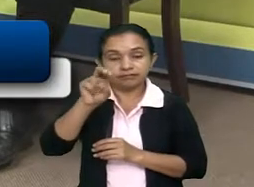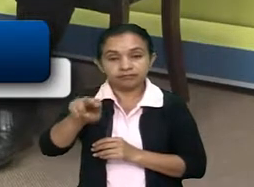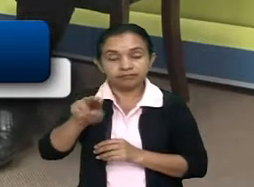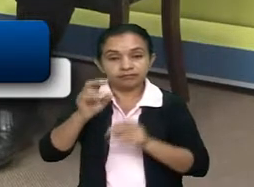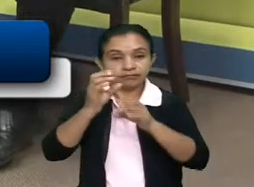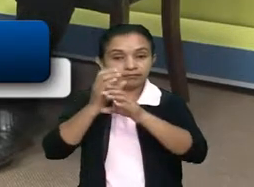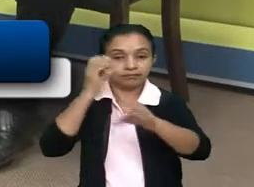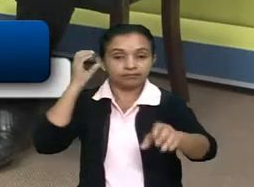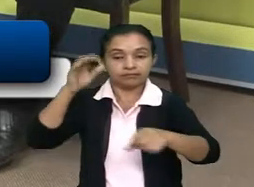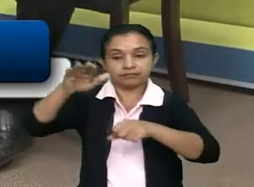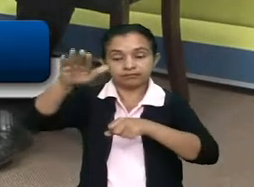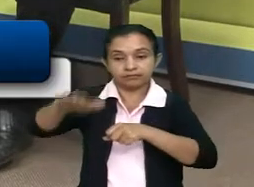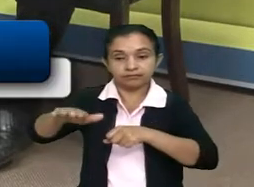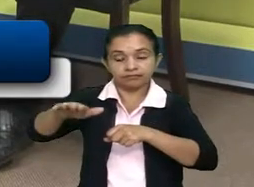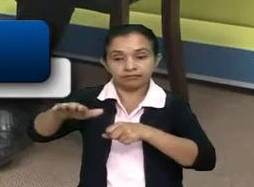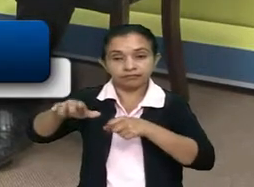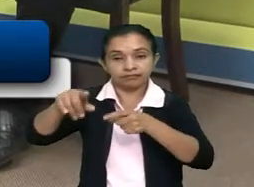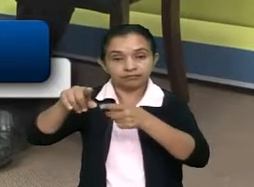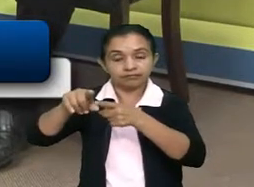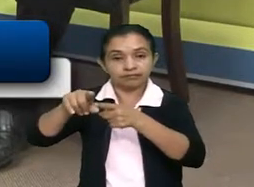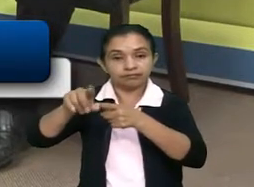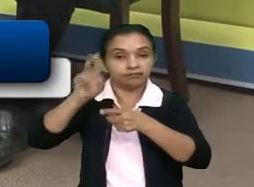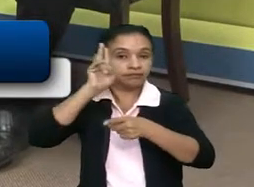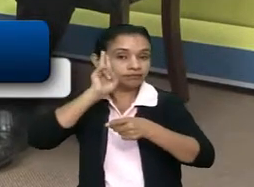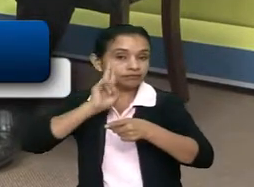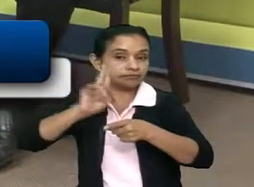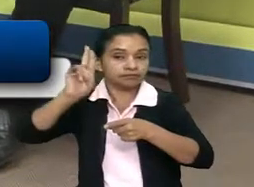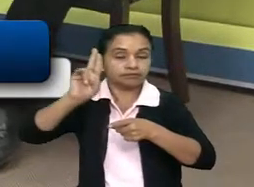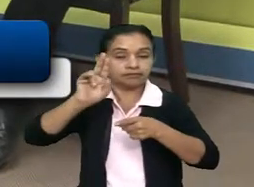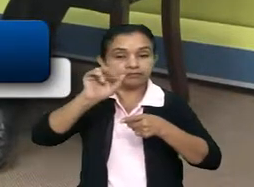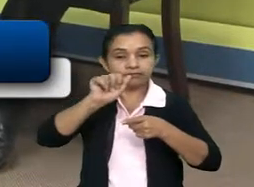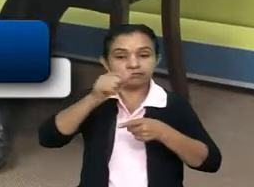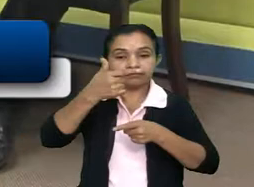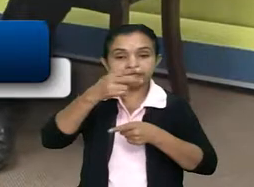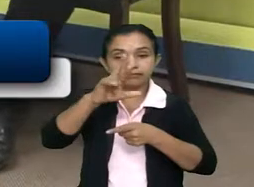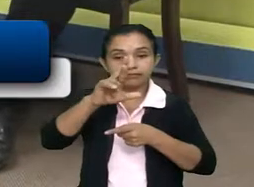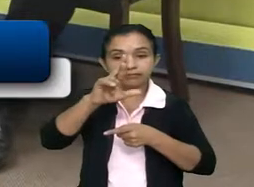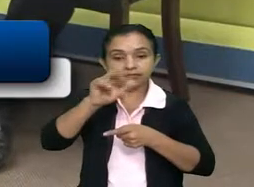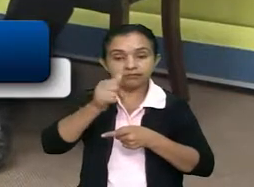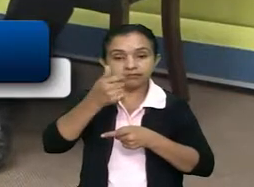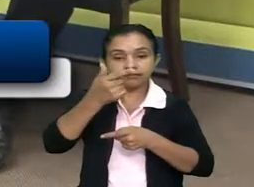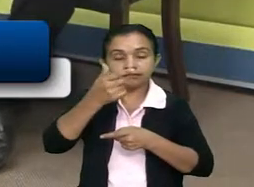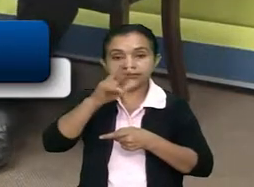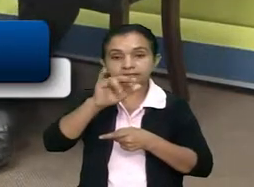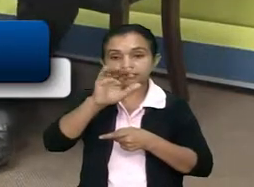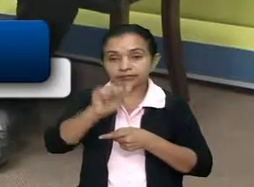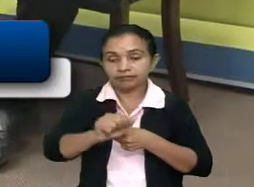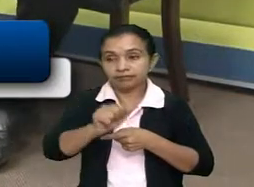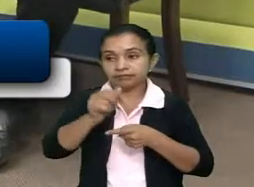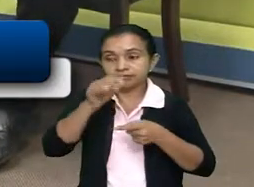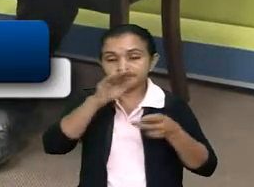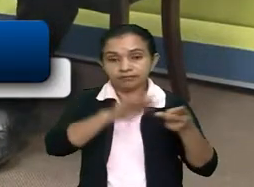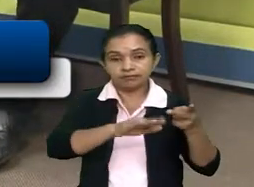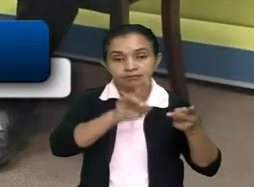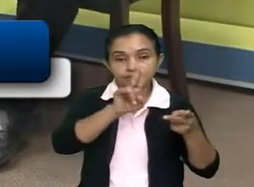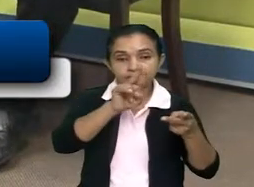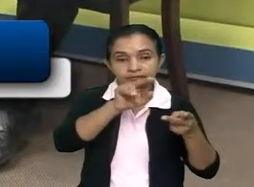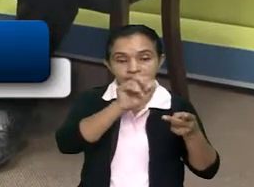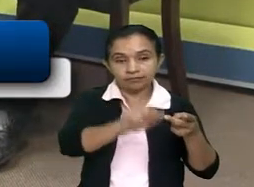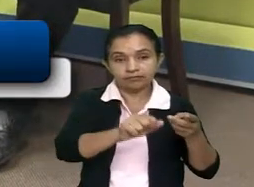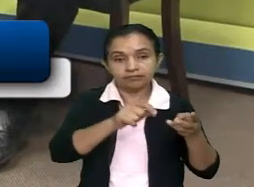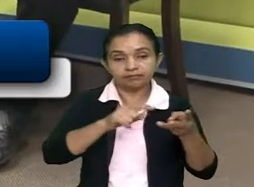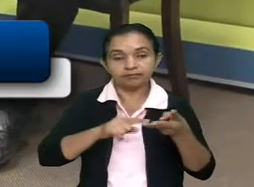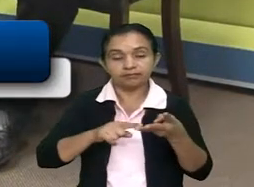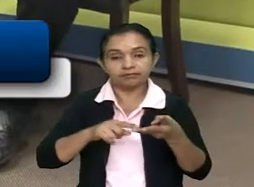autobús tenemos en la universidad nacional agraria estamos hoy colectando sangre también verdad los estudiantes universitarios de la unah pues lo estamos